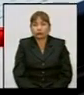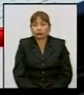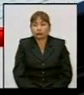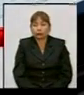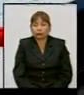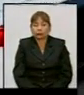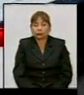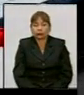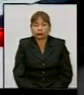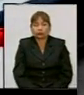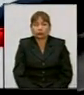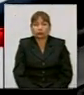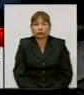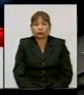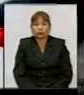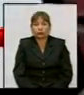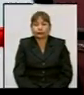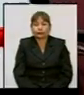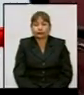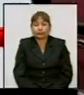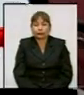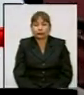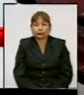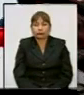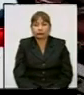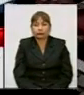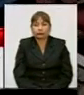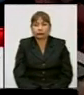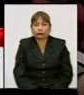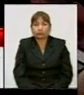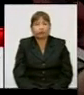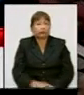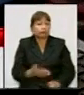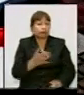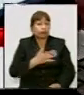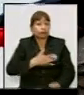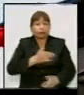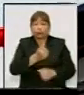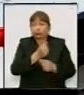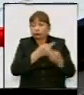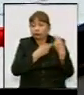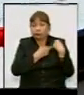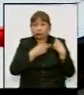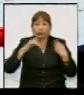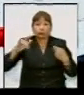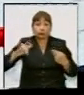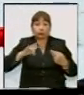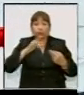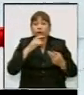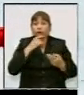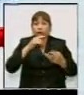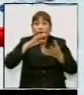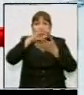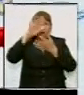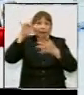Como podemos apreciar acá, en la estructura de la doctrina básica de la Fuerza Aérea, consideramos operaciones en el